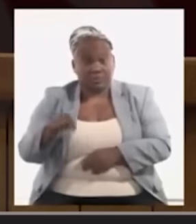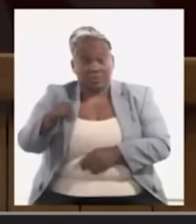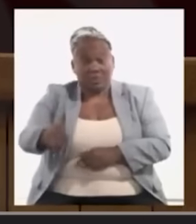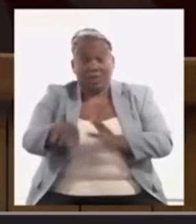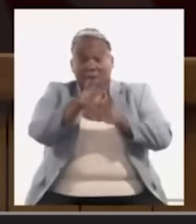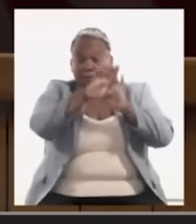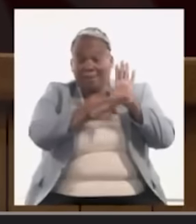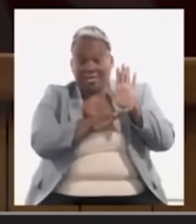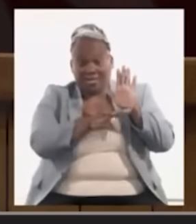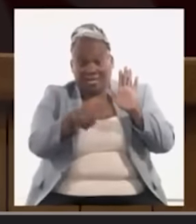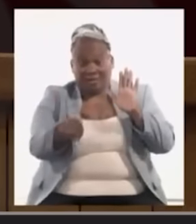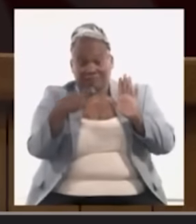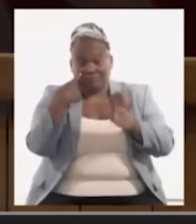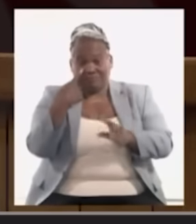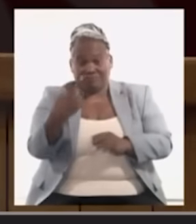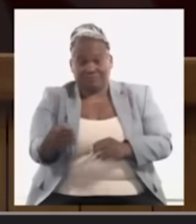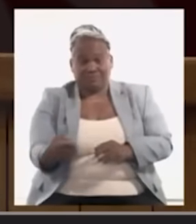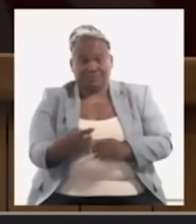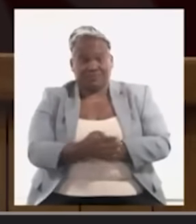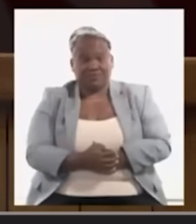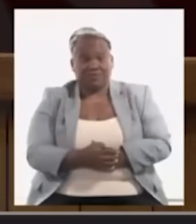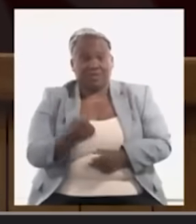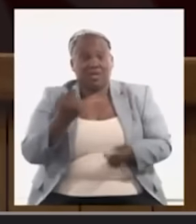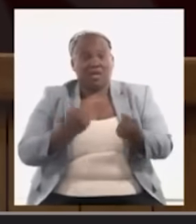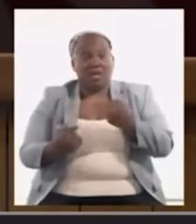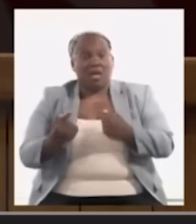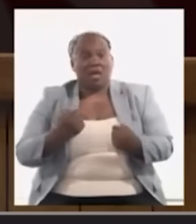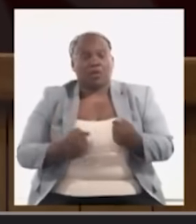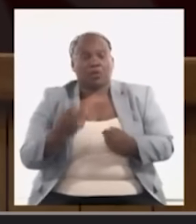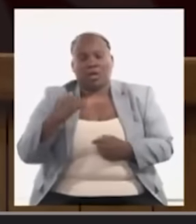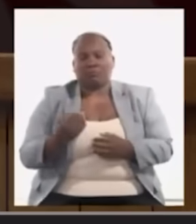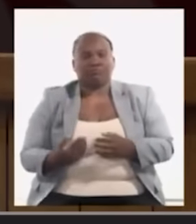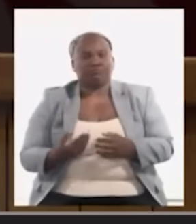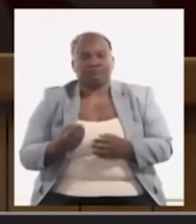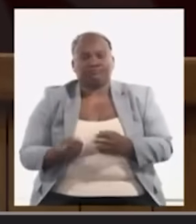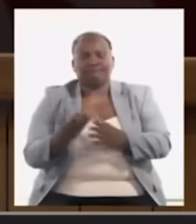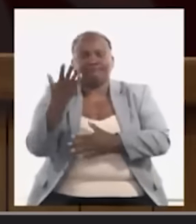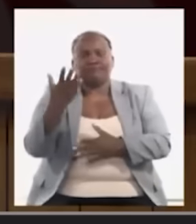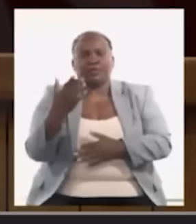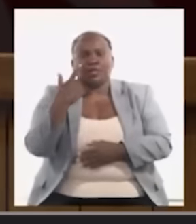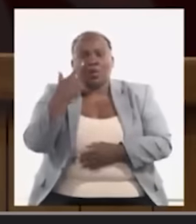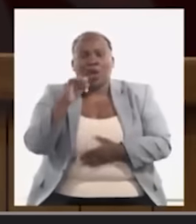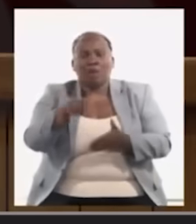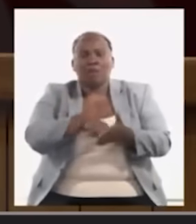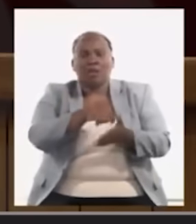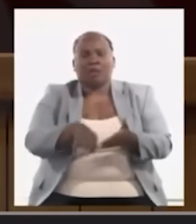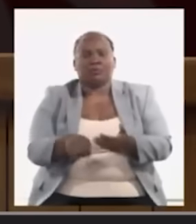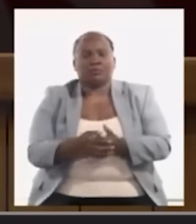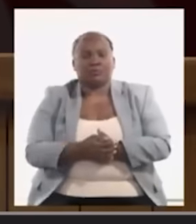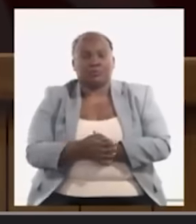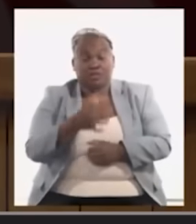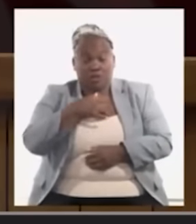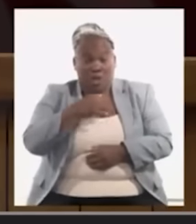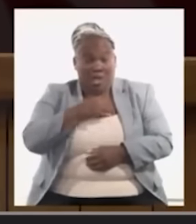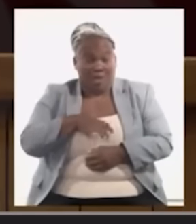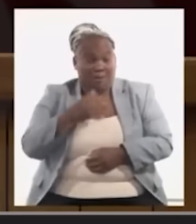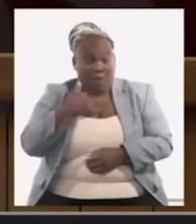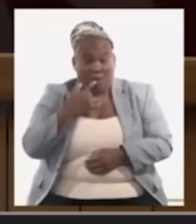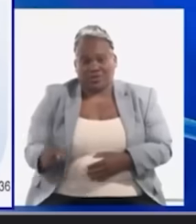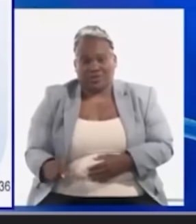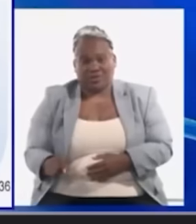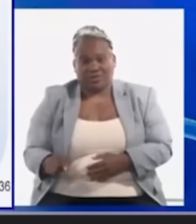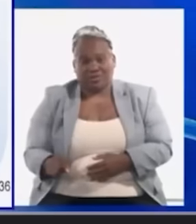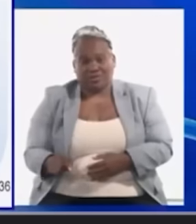hemos implementado, algunas no han salido tal y como las previmos. Y yo, por ejemplo, voy a hablar de una, que es